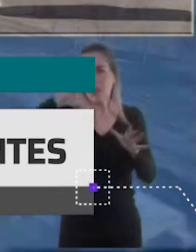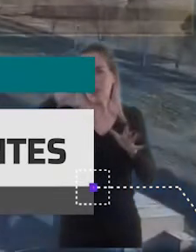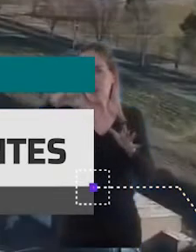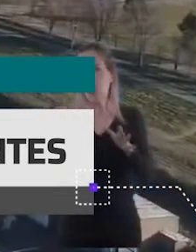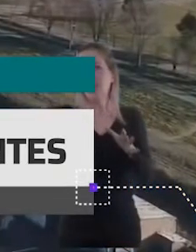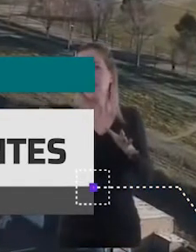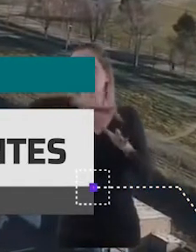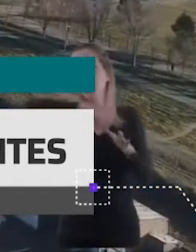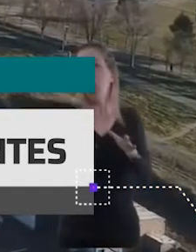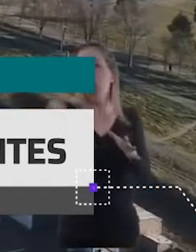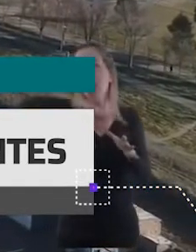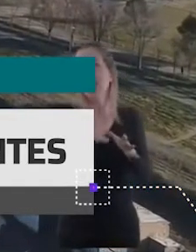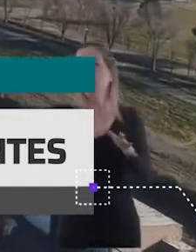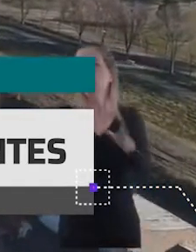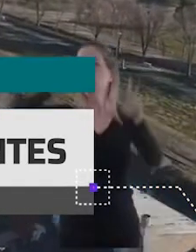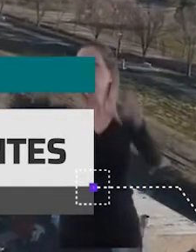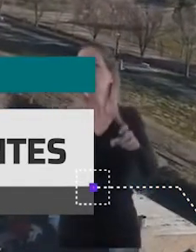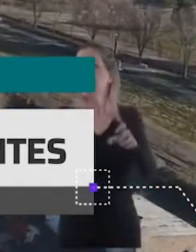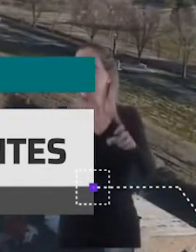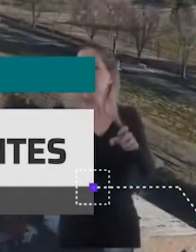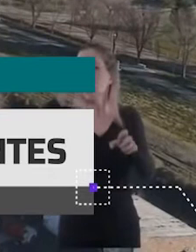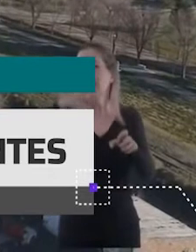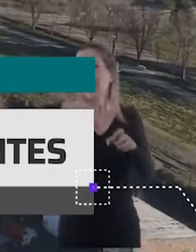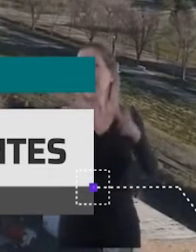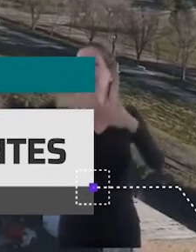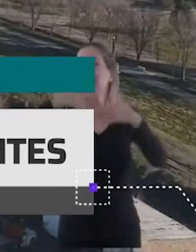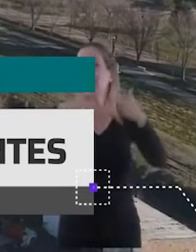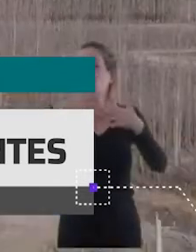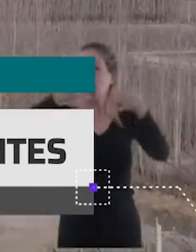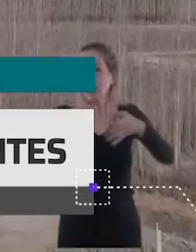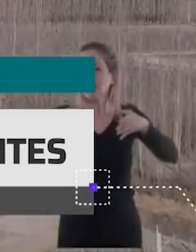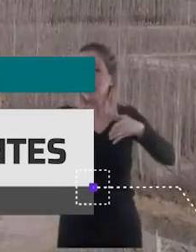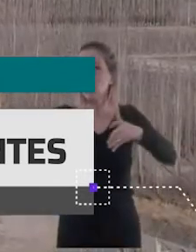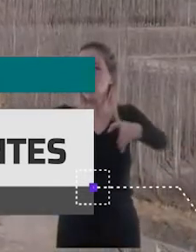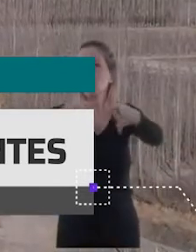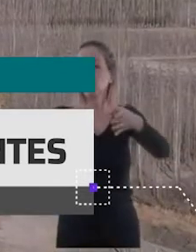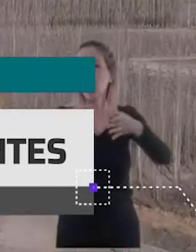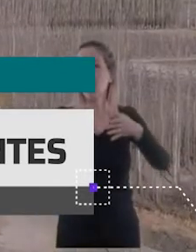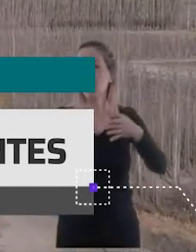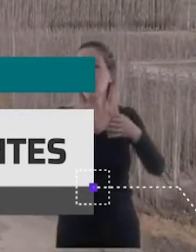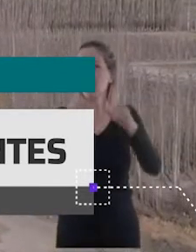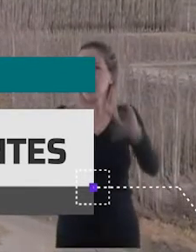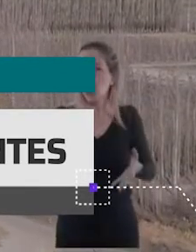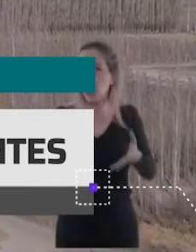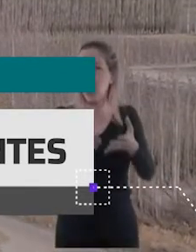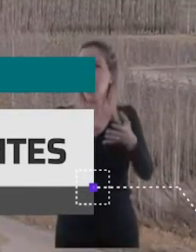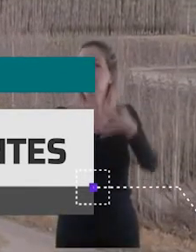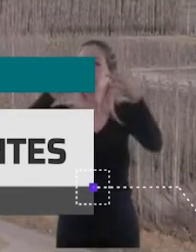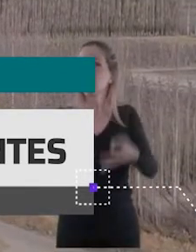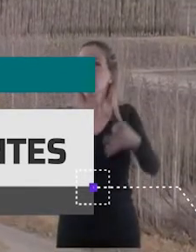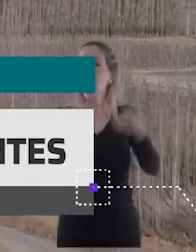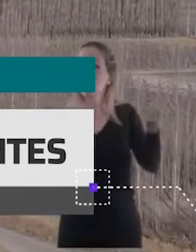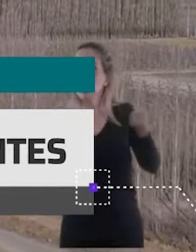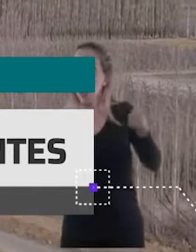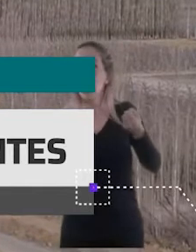más valorable de este tipo de obra vial es la mejora en la seguridad vial en la